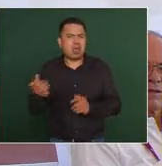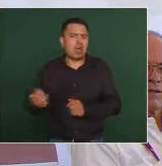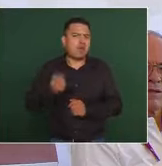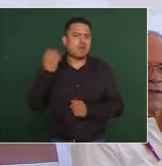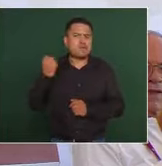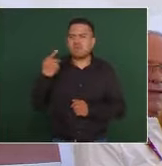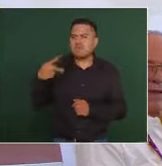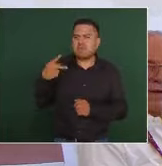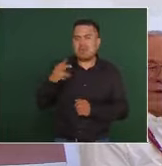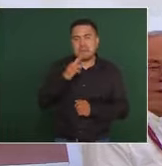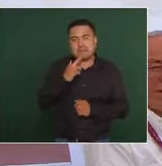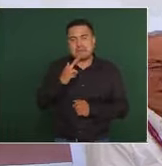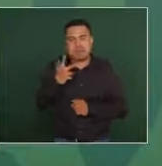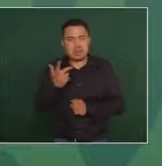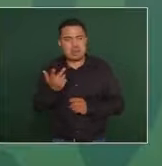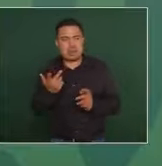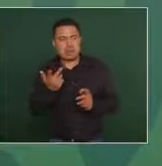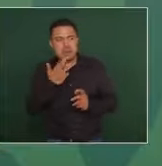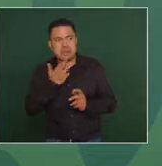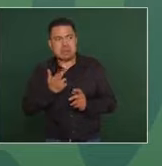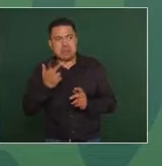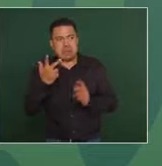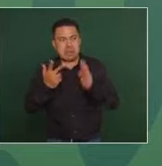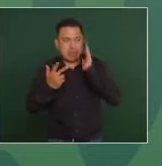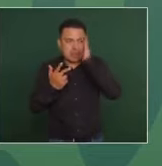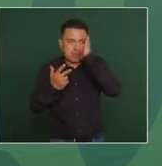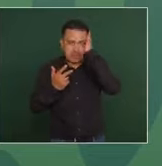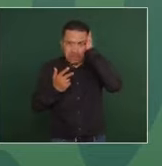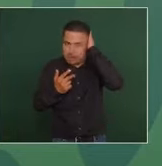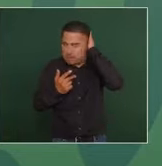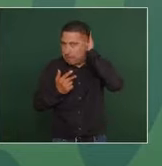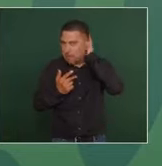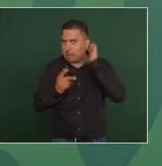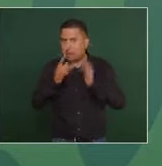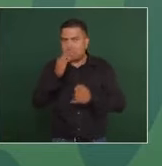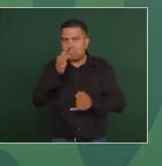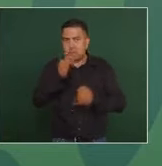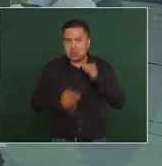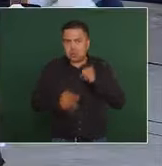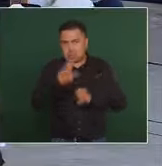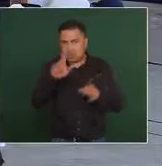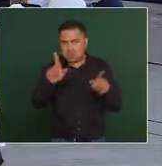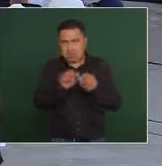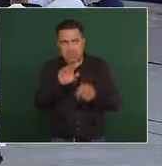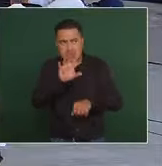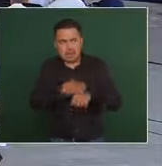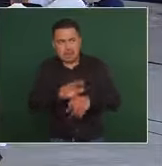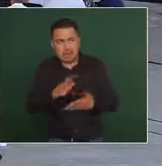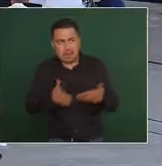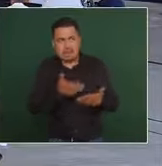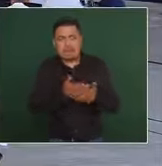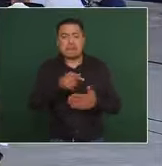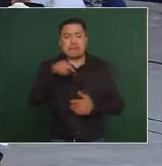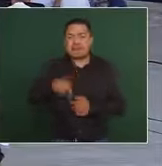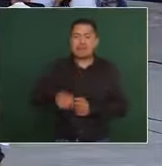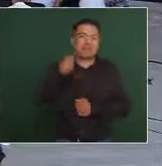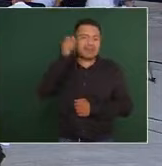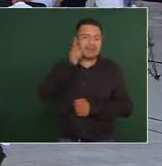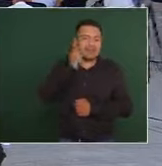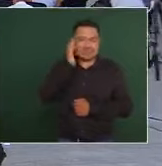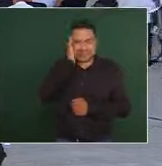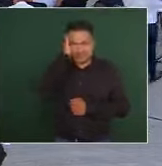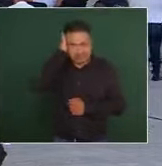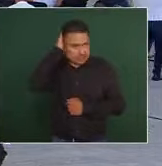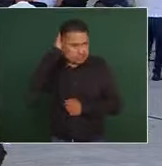conferencia, eso es lo mejor, ¿no? La última, si me permite, ya es sobre, está en Guerrero y pues es el